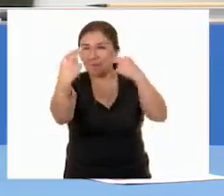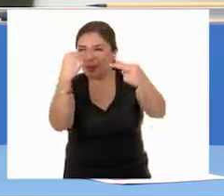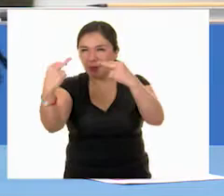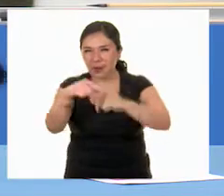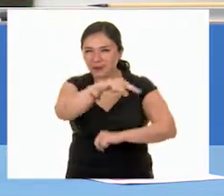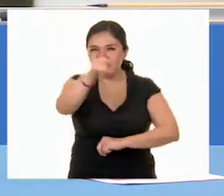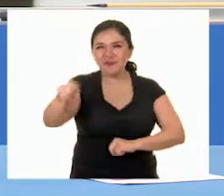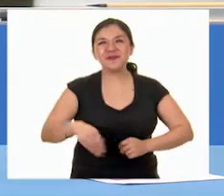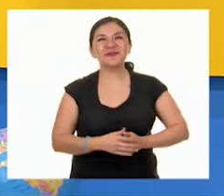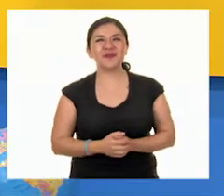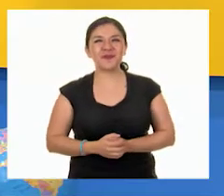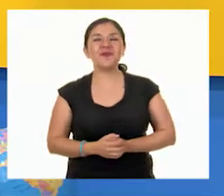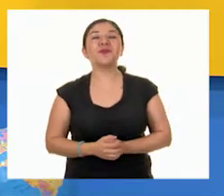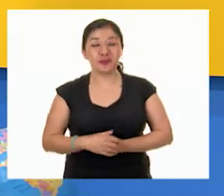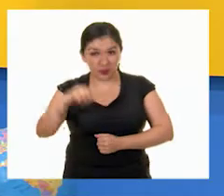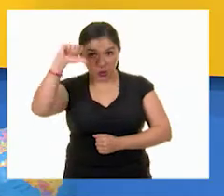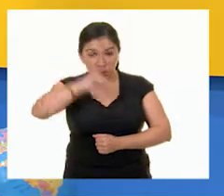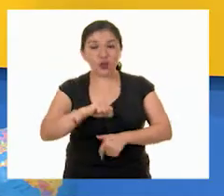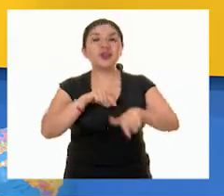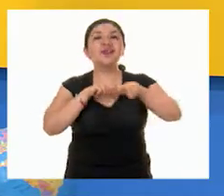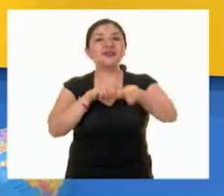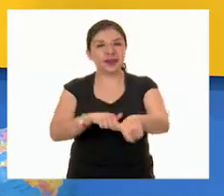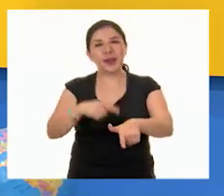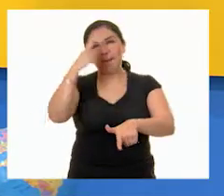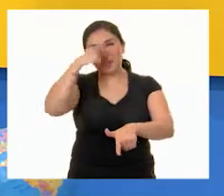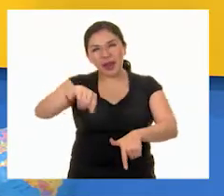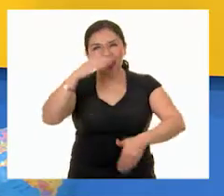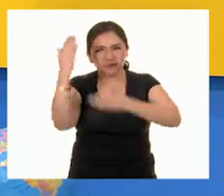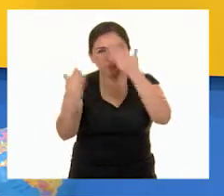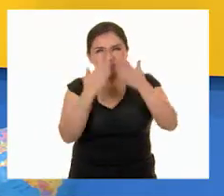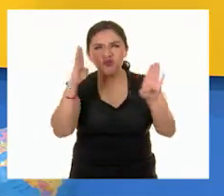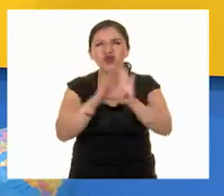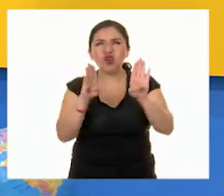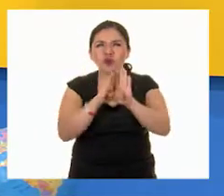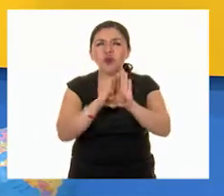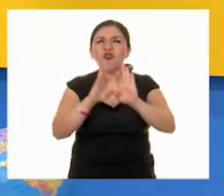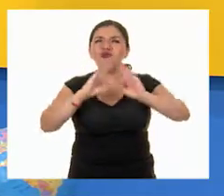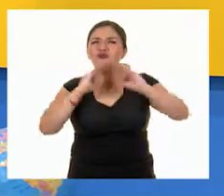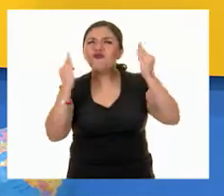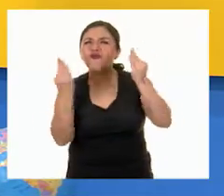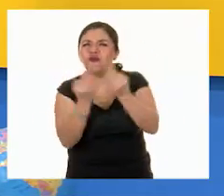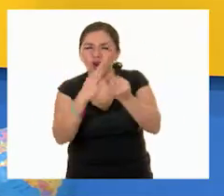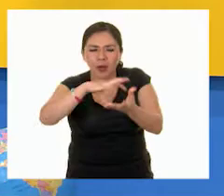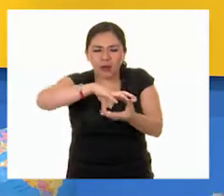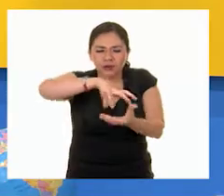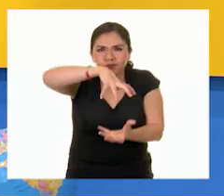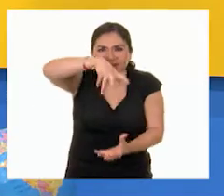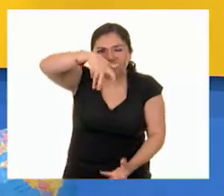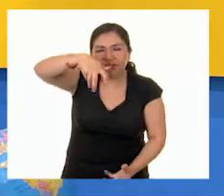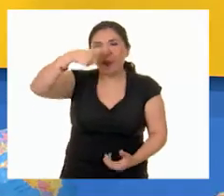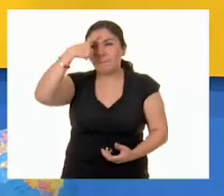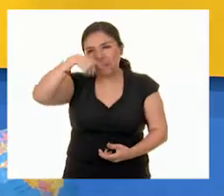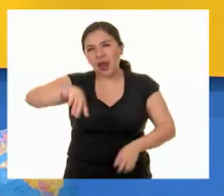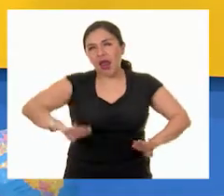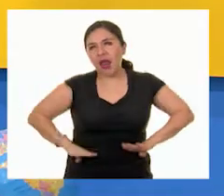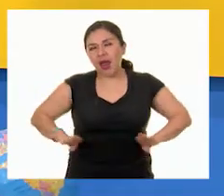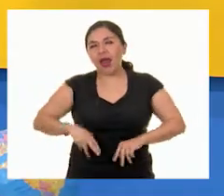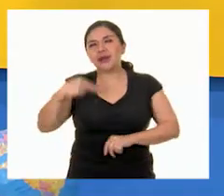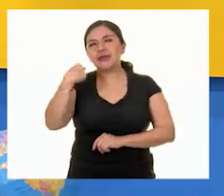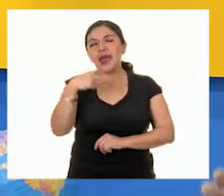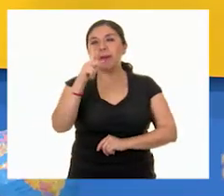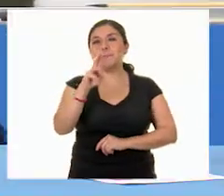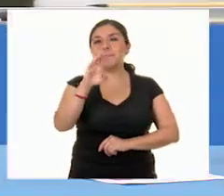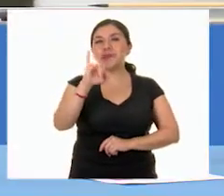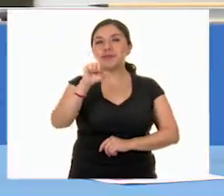lado. Hoy vamos a continuar con el estudio de volúmenes de los cuerpos geométricos, particularmente con los